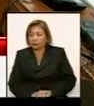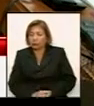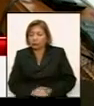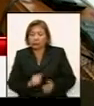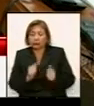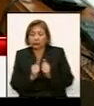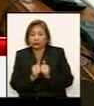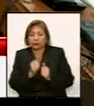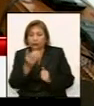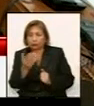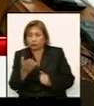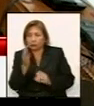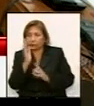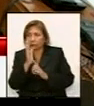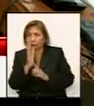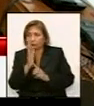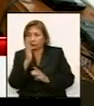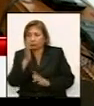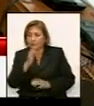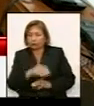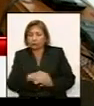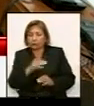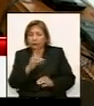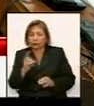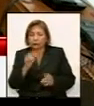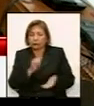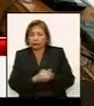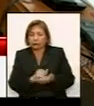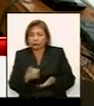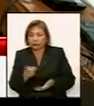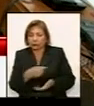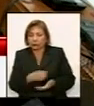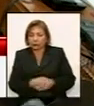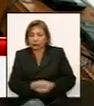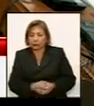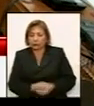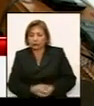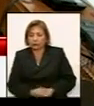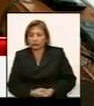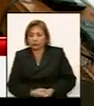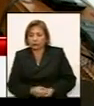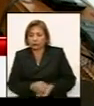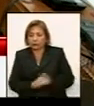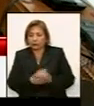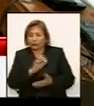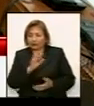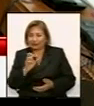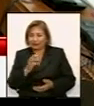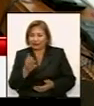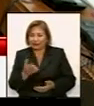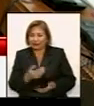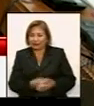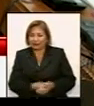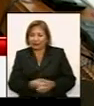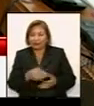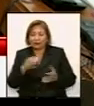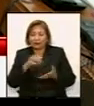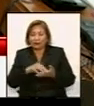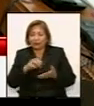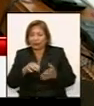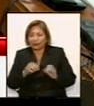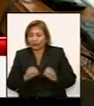con la presentación de los amigos y amigas de Hiperderecho, que presentarán